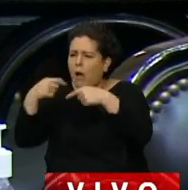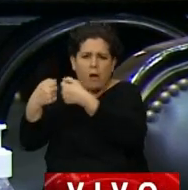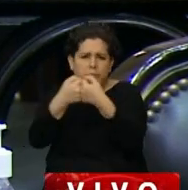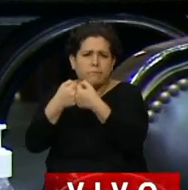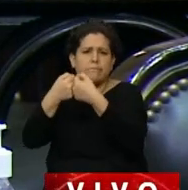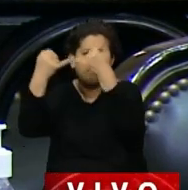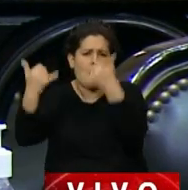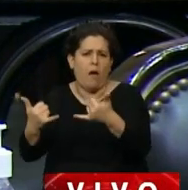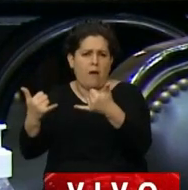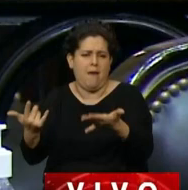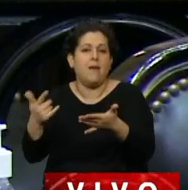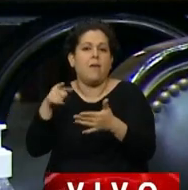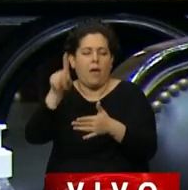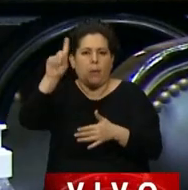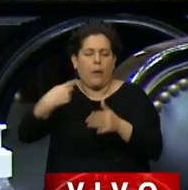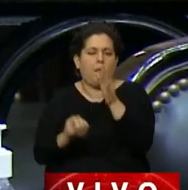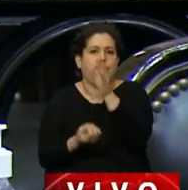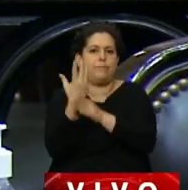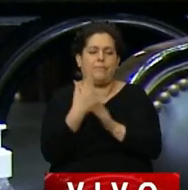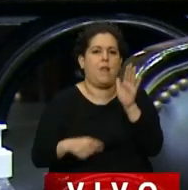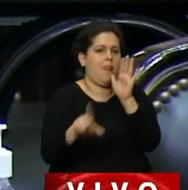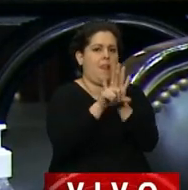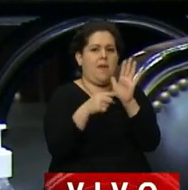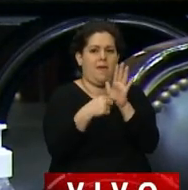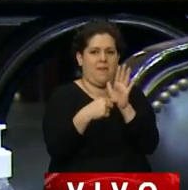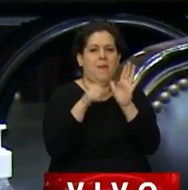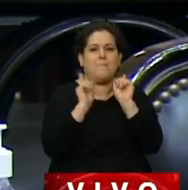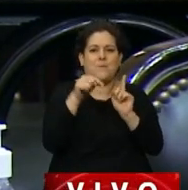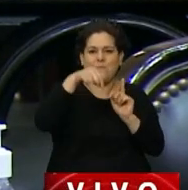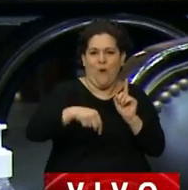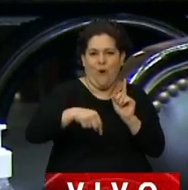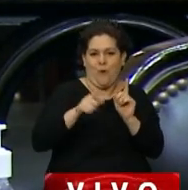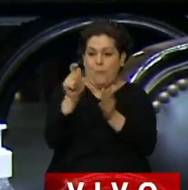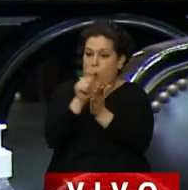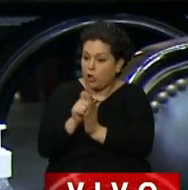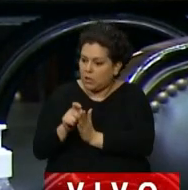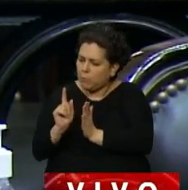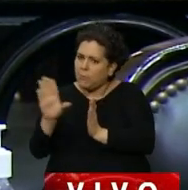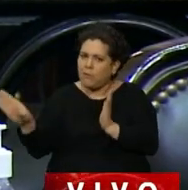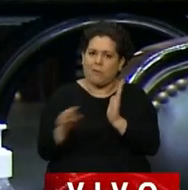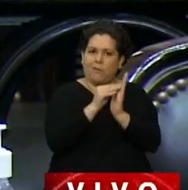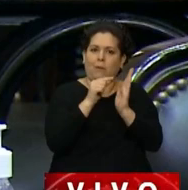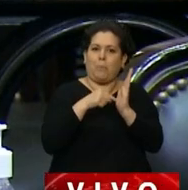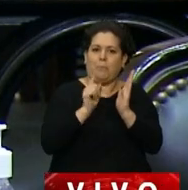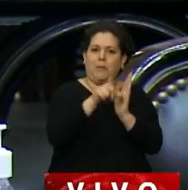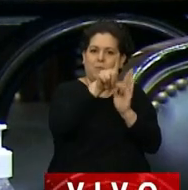ese consenso un enorme proyecto, que es la base del proyecto que hoy estamos discutiendo.